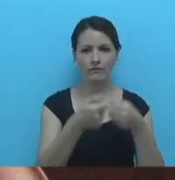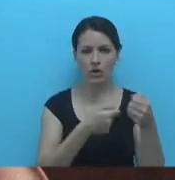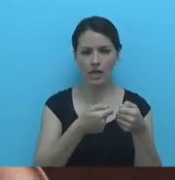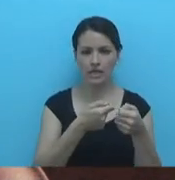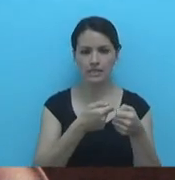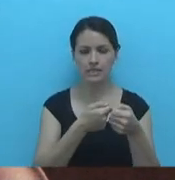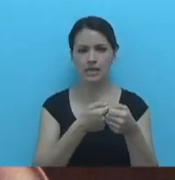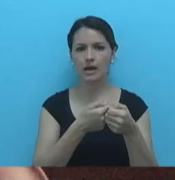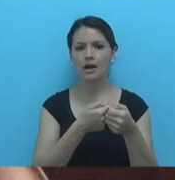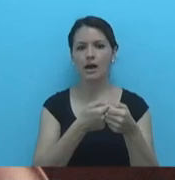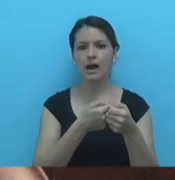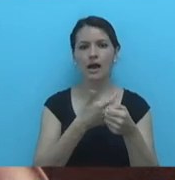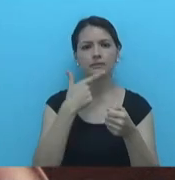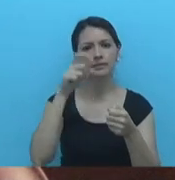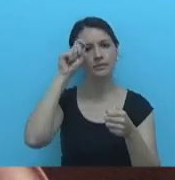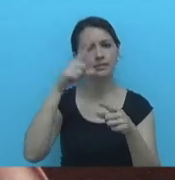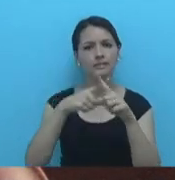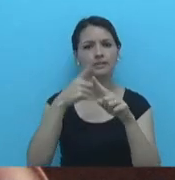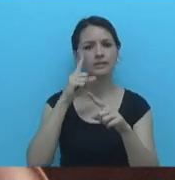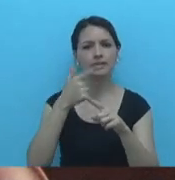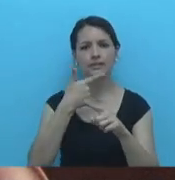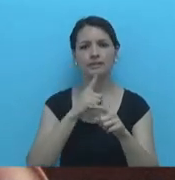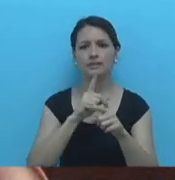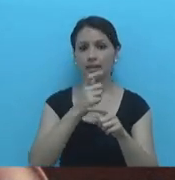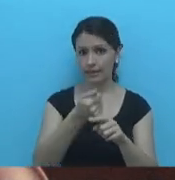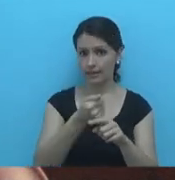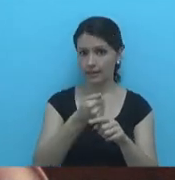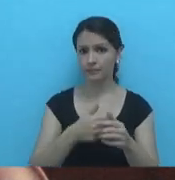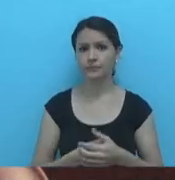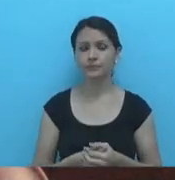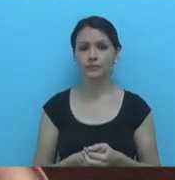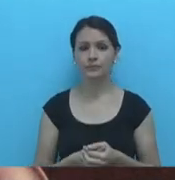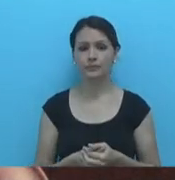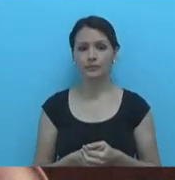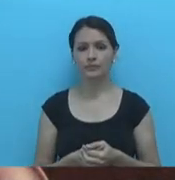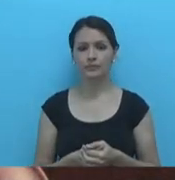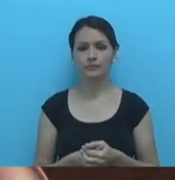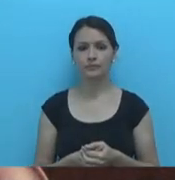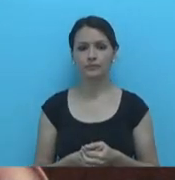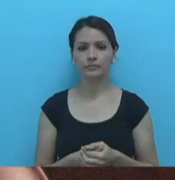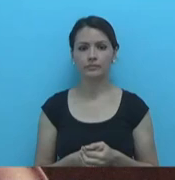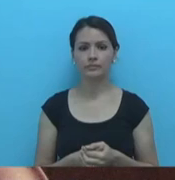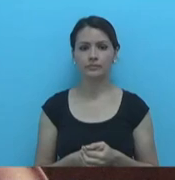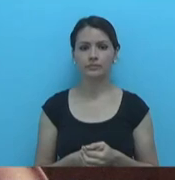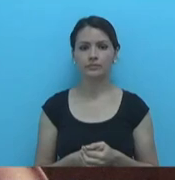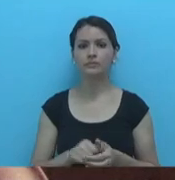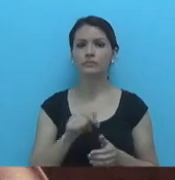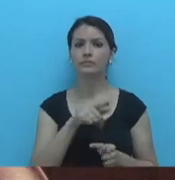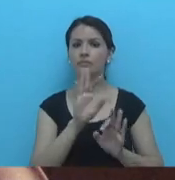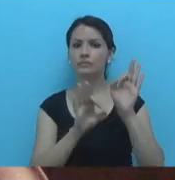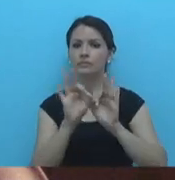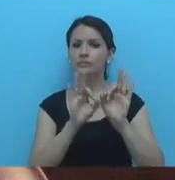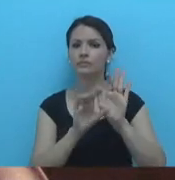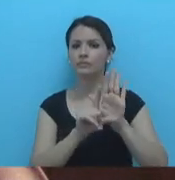ley provincial que tiene que ver con la prevención y asistencia a la violencia sexista, un proyecto de